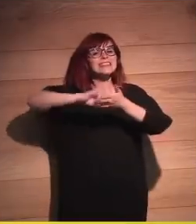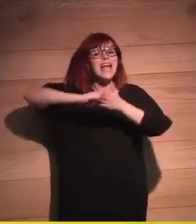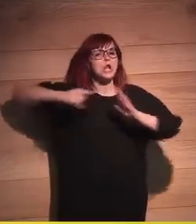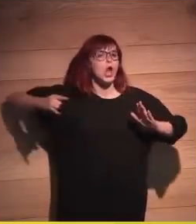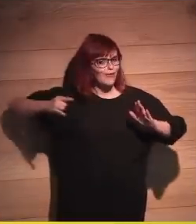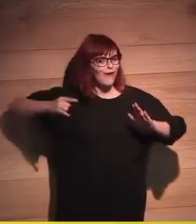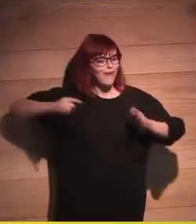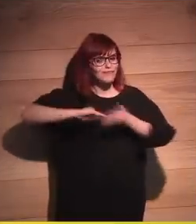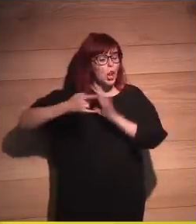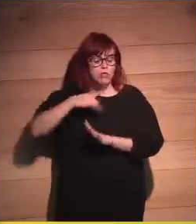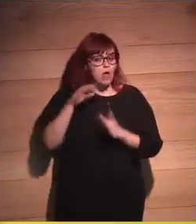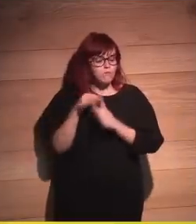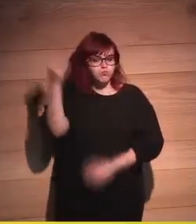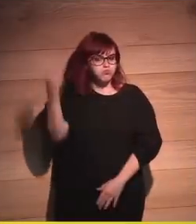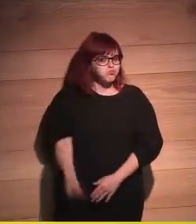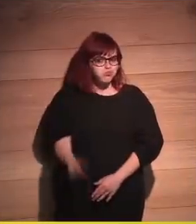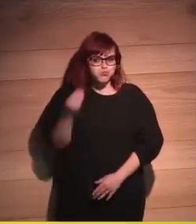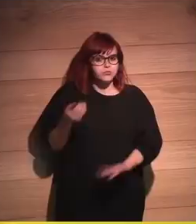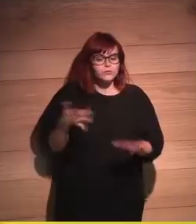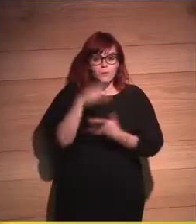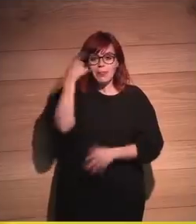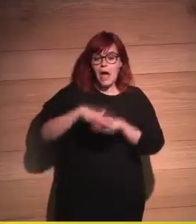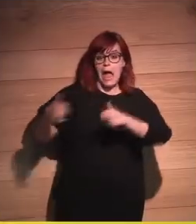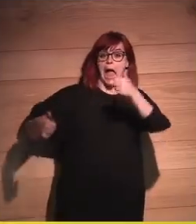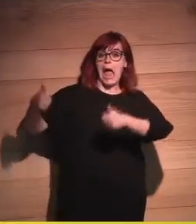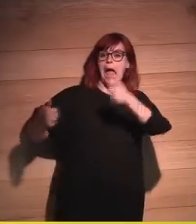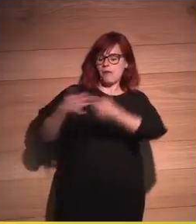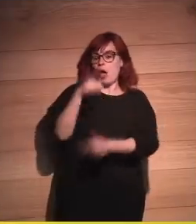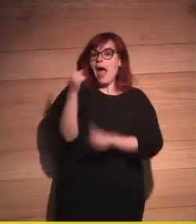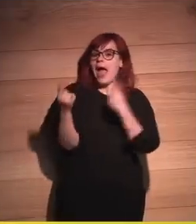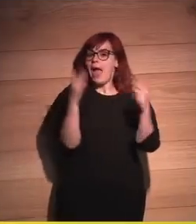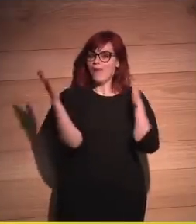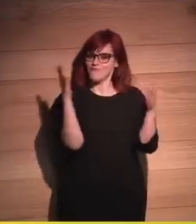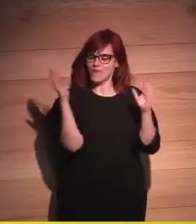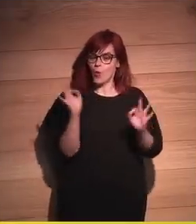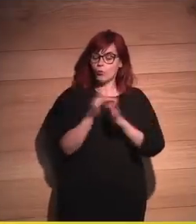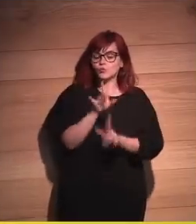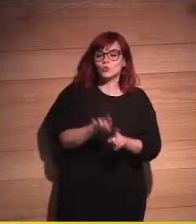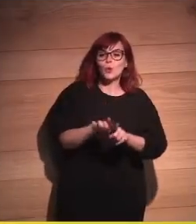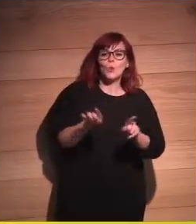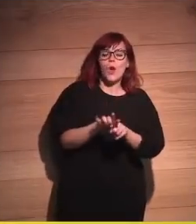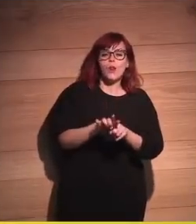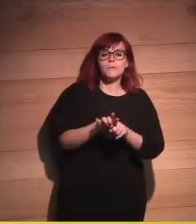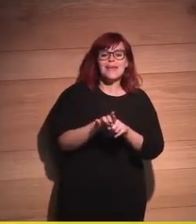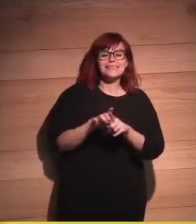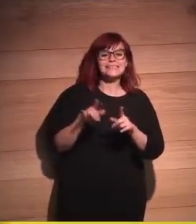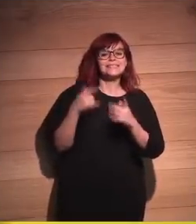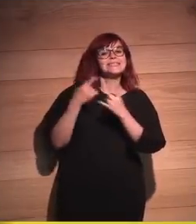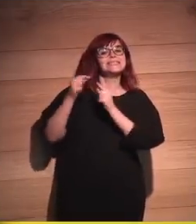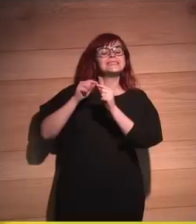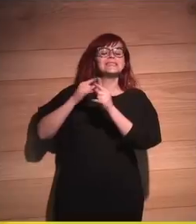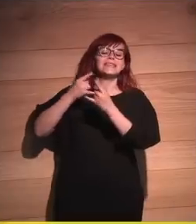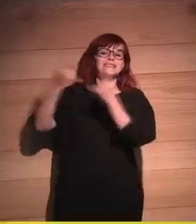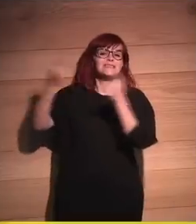tecnología punta, que le ha llegado a hacer la competencia en determinados campos, como es las